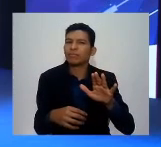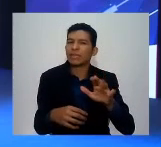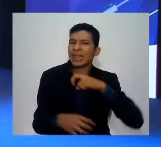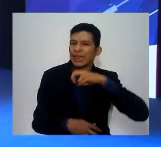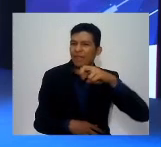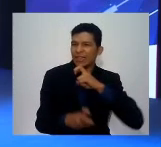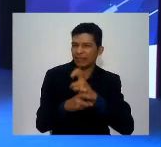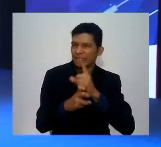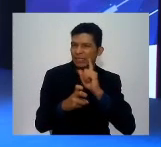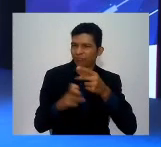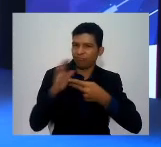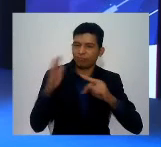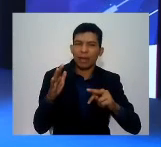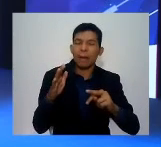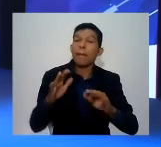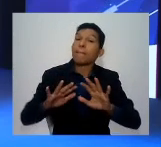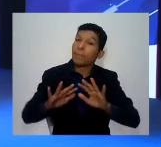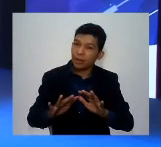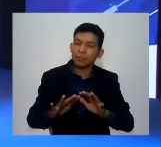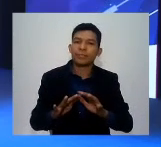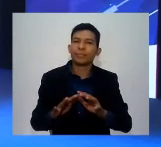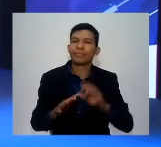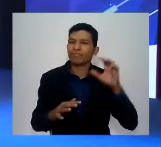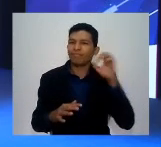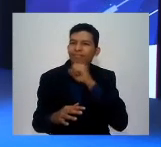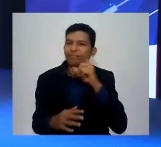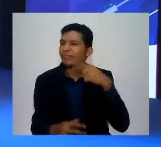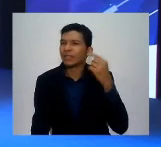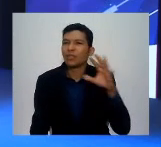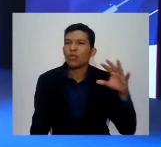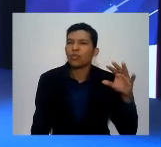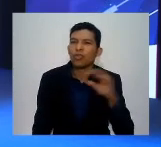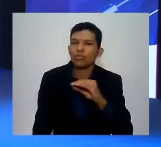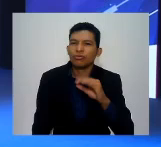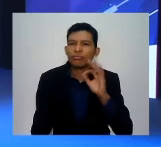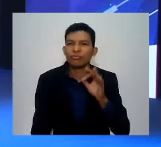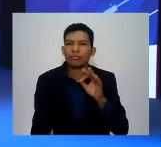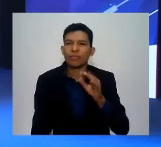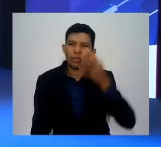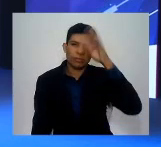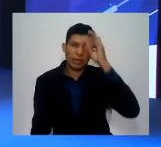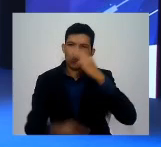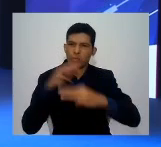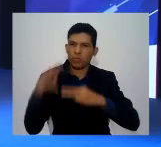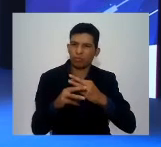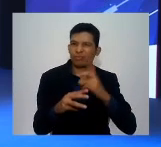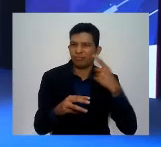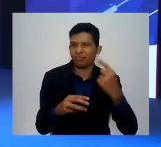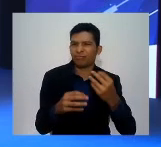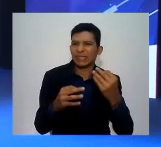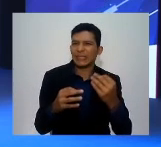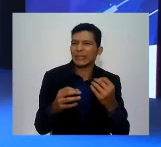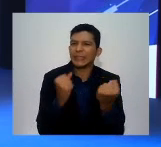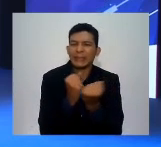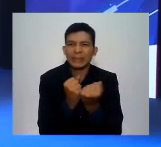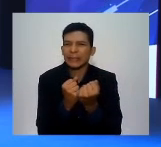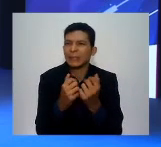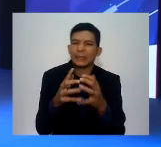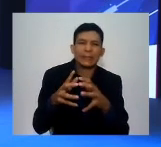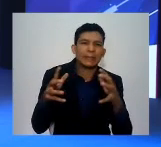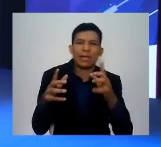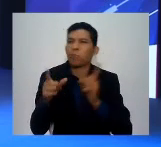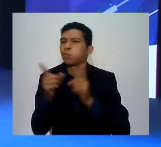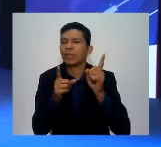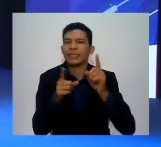de acá, los vamos a necesitar bastante si llegamos a estar en dificultades respiratorias de ese tipo. Sin embargo, pues durante todo esta,